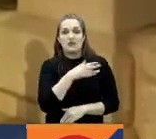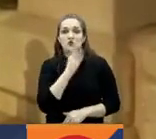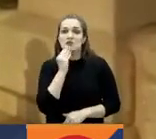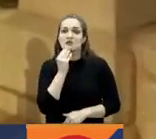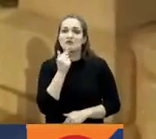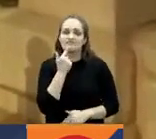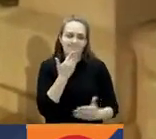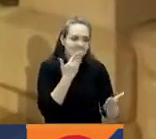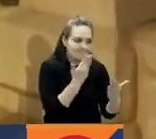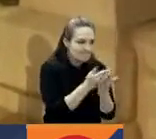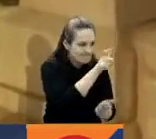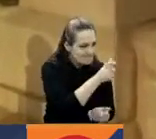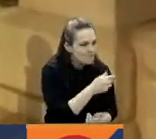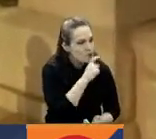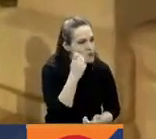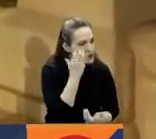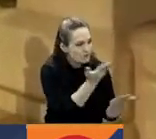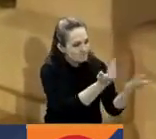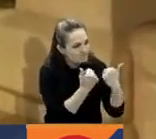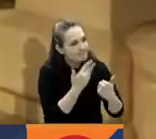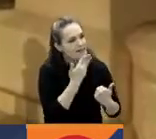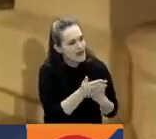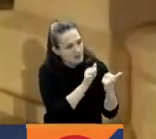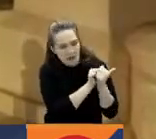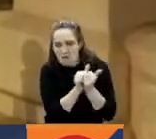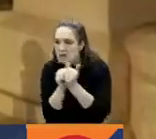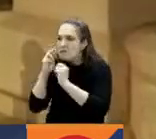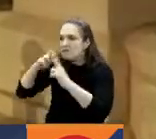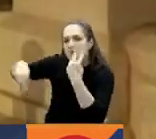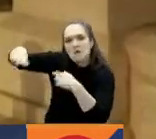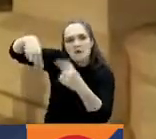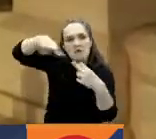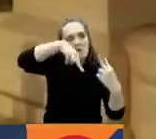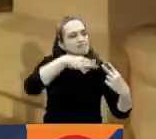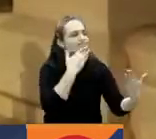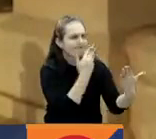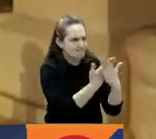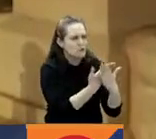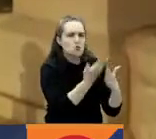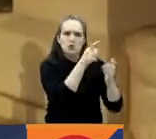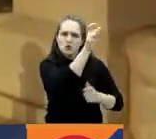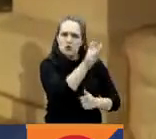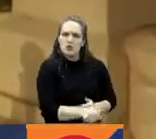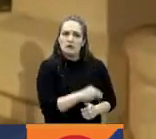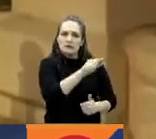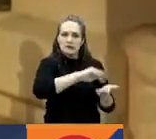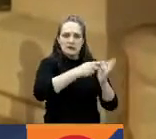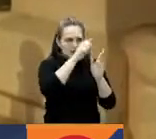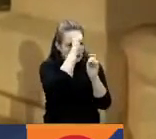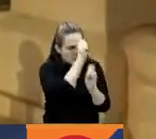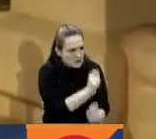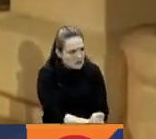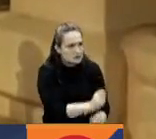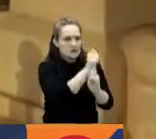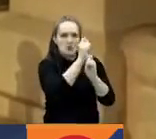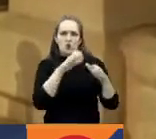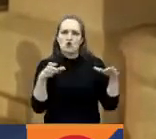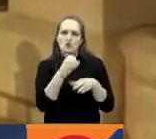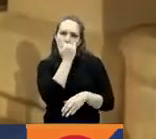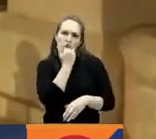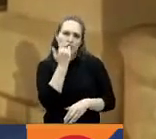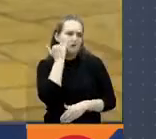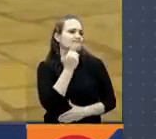su visita y su recorrido por los lugares emblemáticos de Jerusalén y dijo que es un gesto de honra para el pueblo judío.